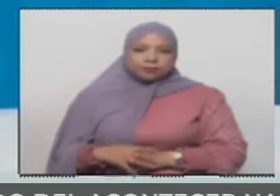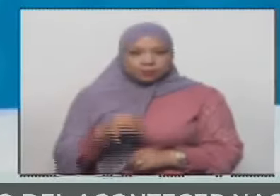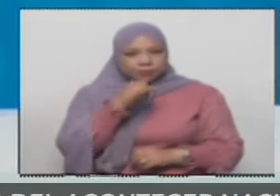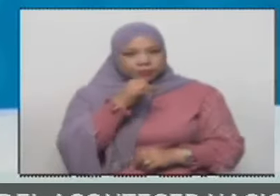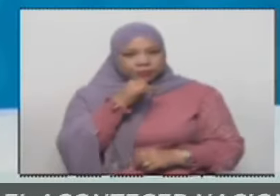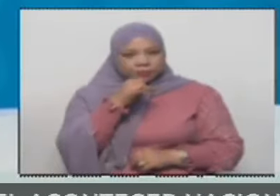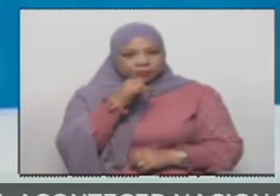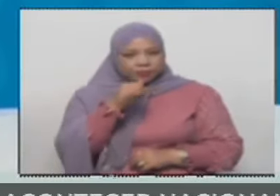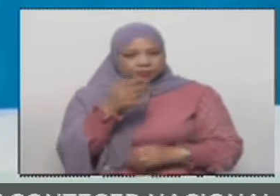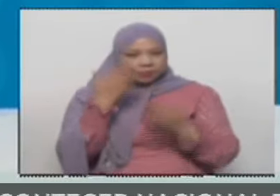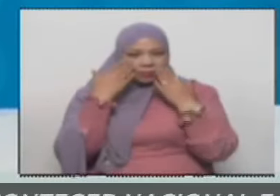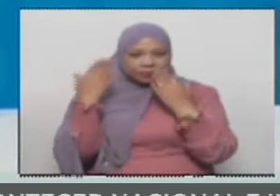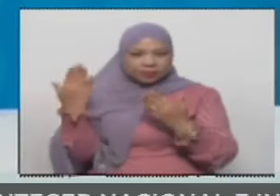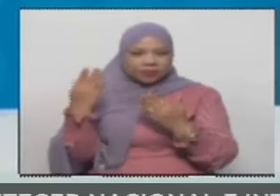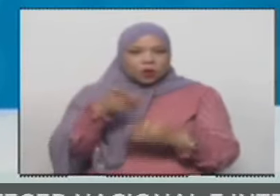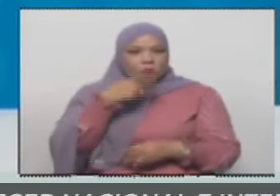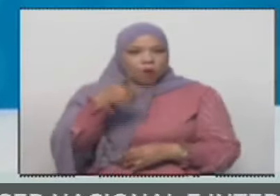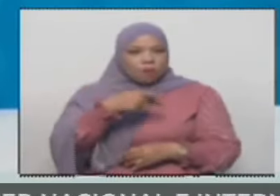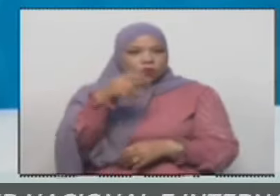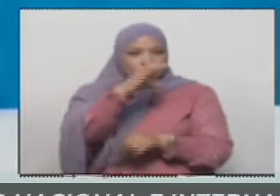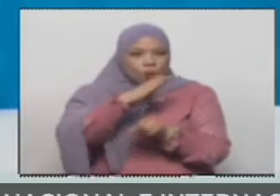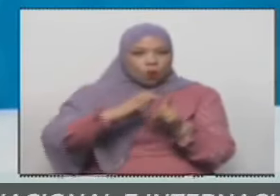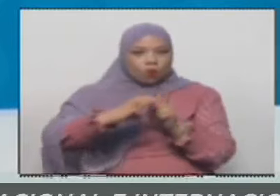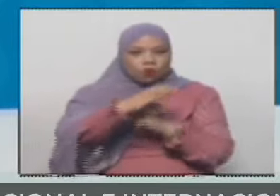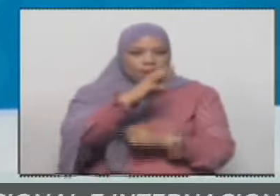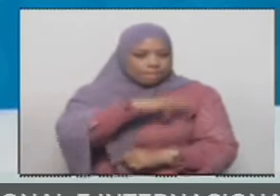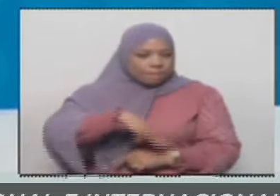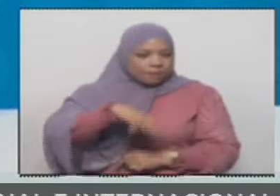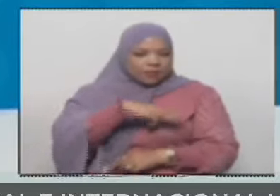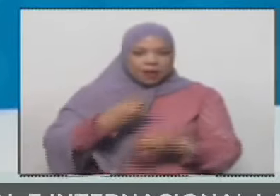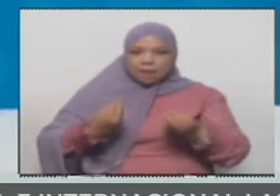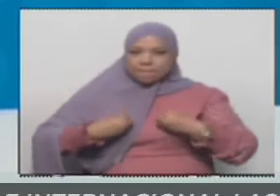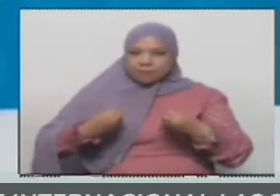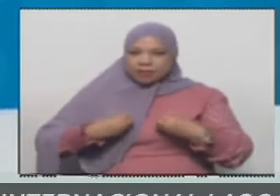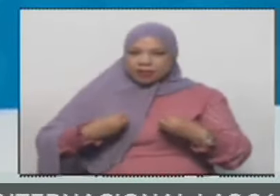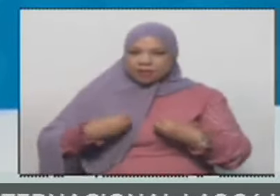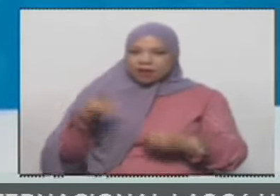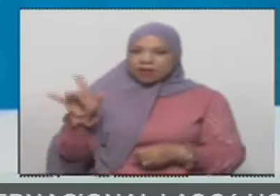ensamble de la política cultural, la gran misión.